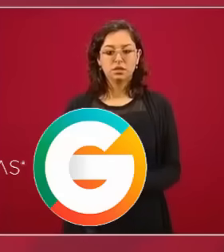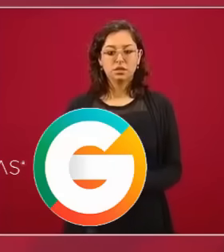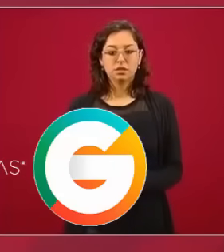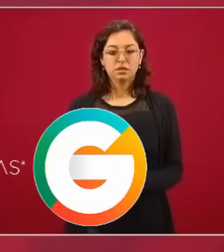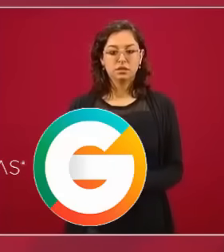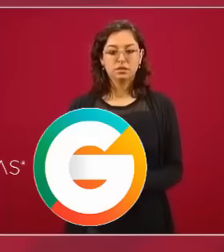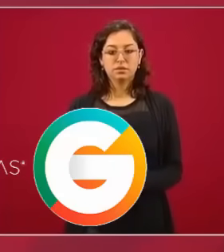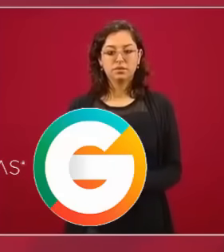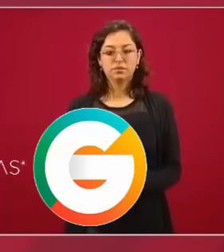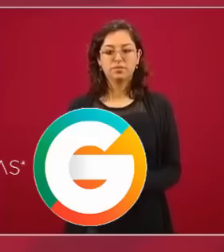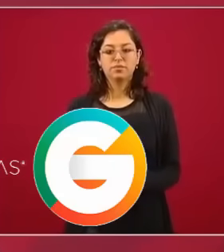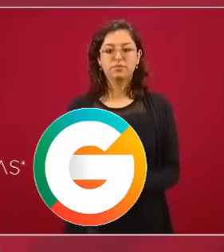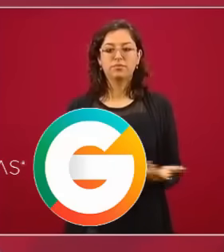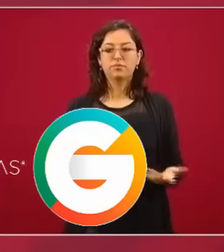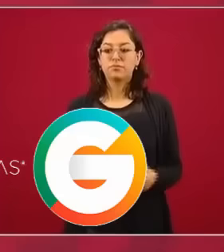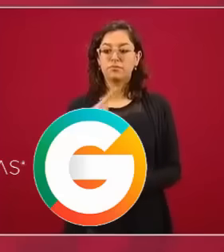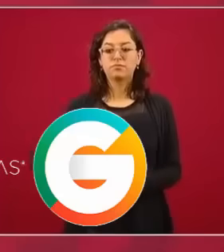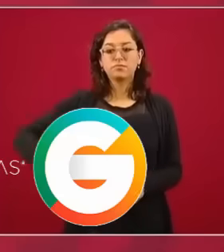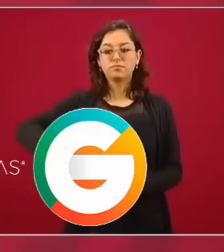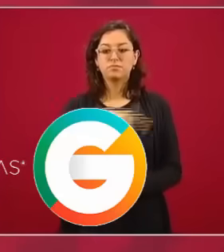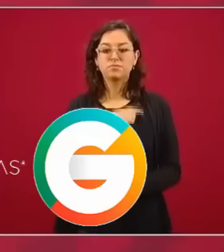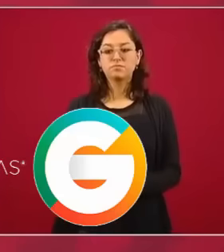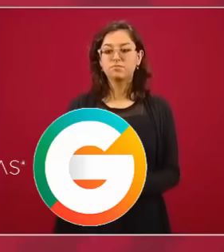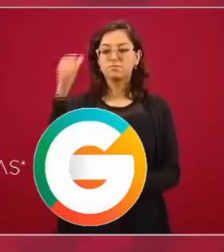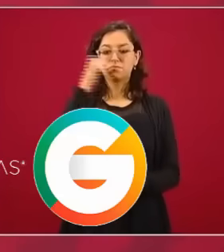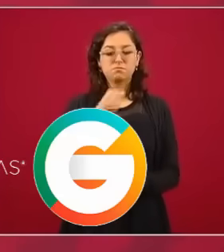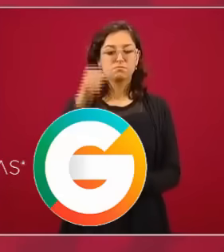nosotros vamos siempre a respetar